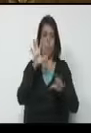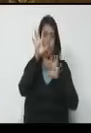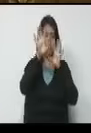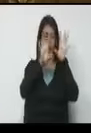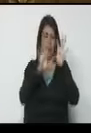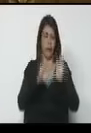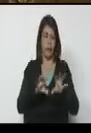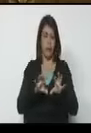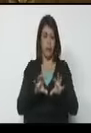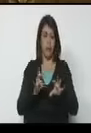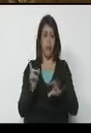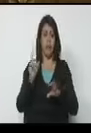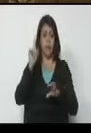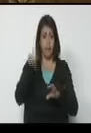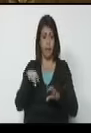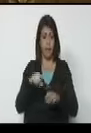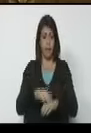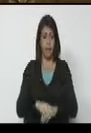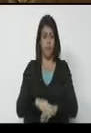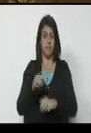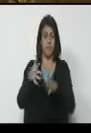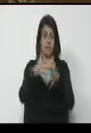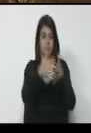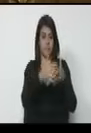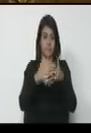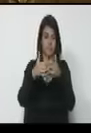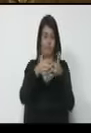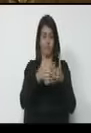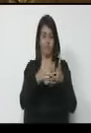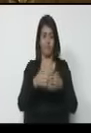países, incluyendo Estados Unidos.